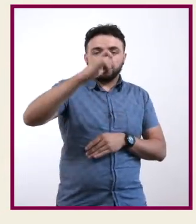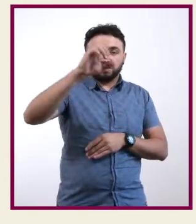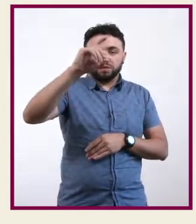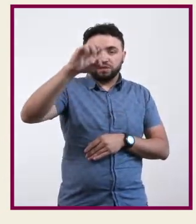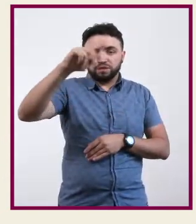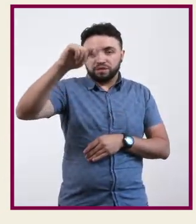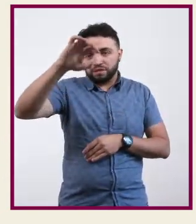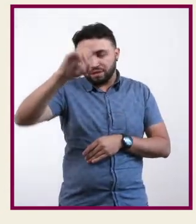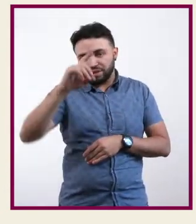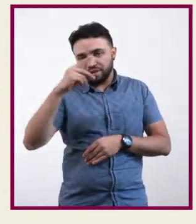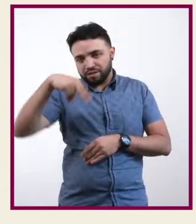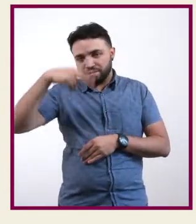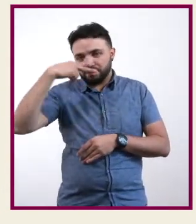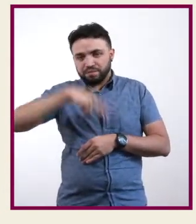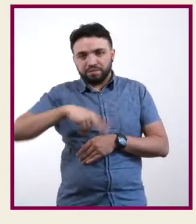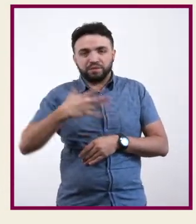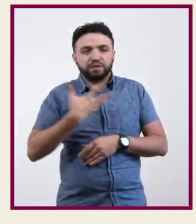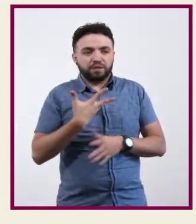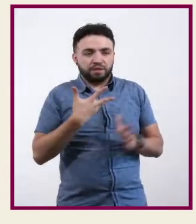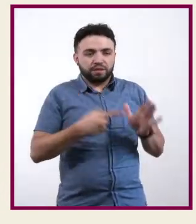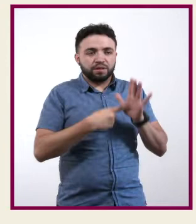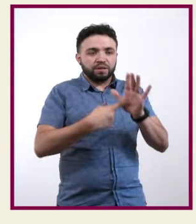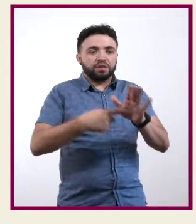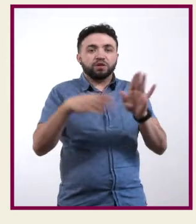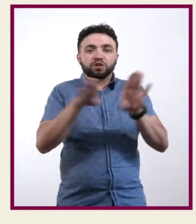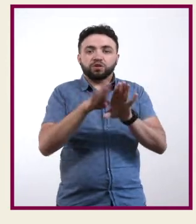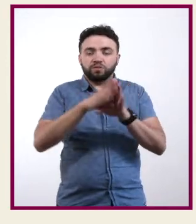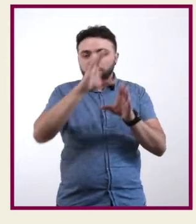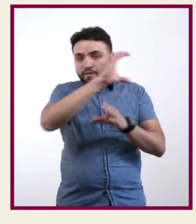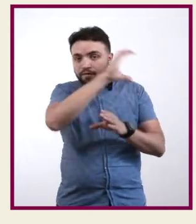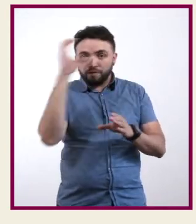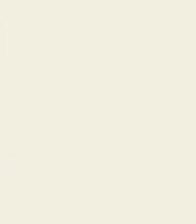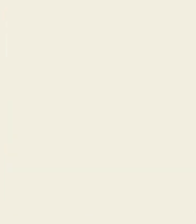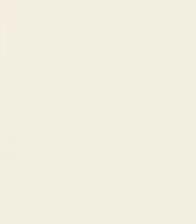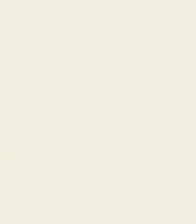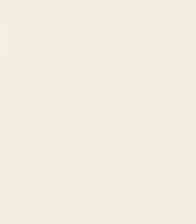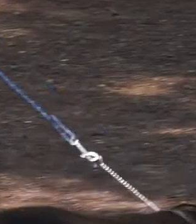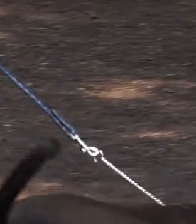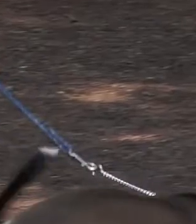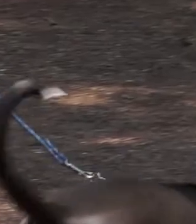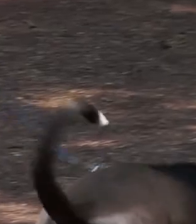coloquial, retratada en estas representaciones de cerámica.